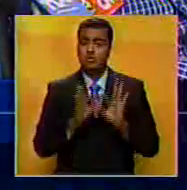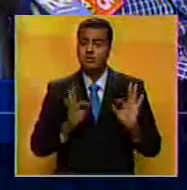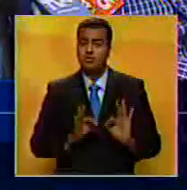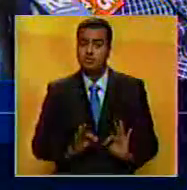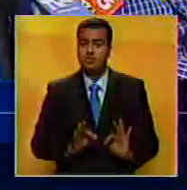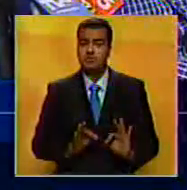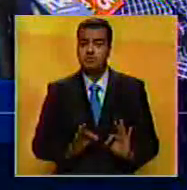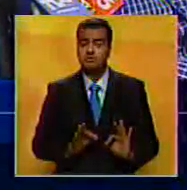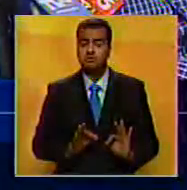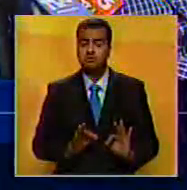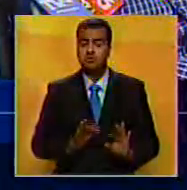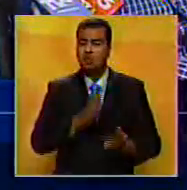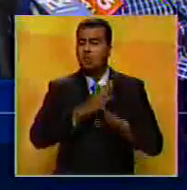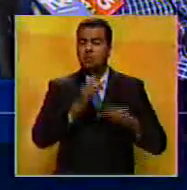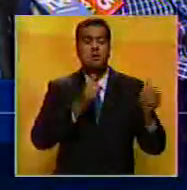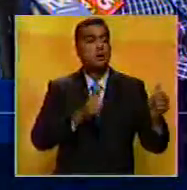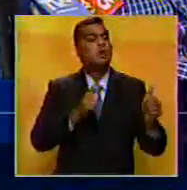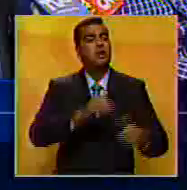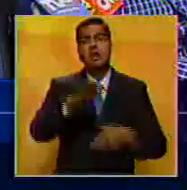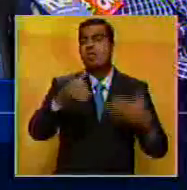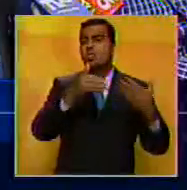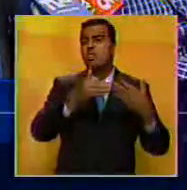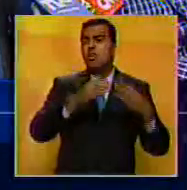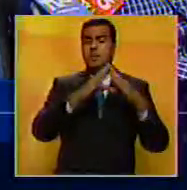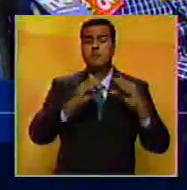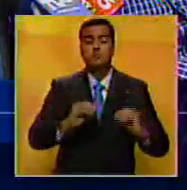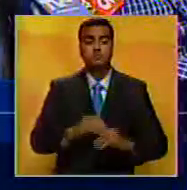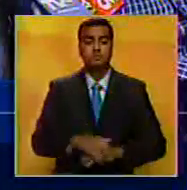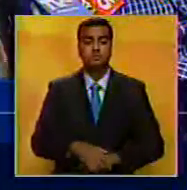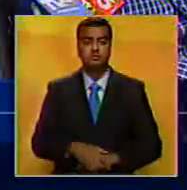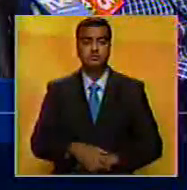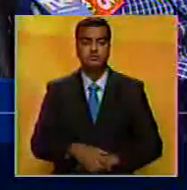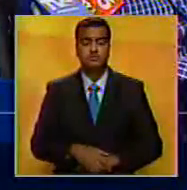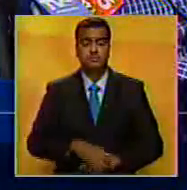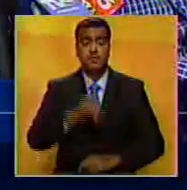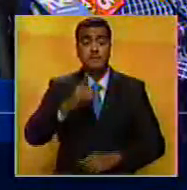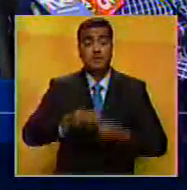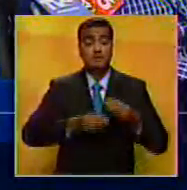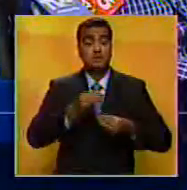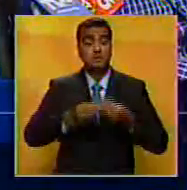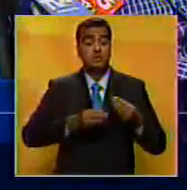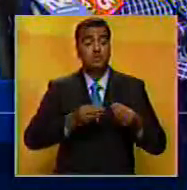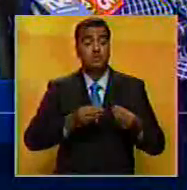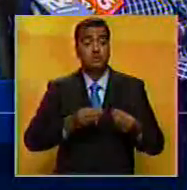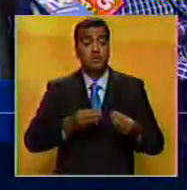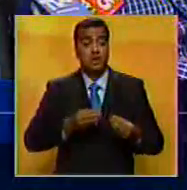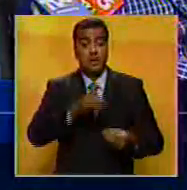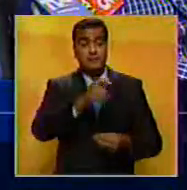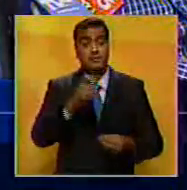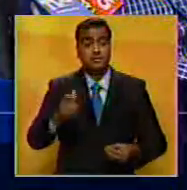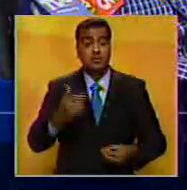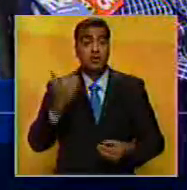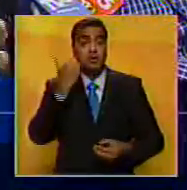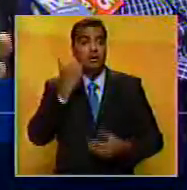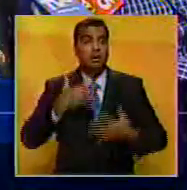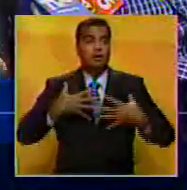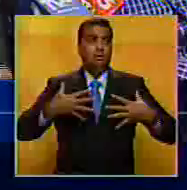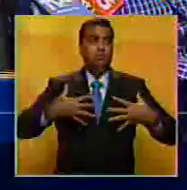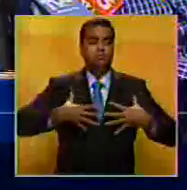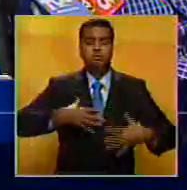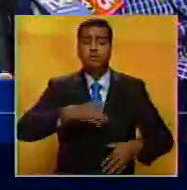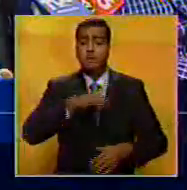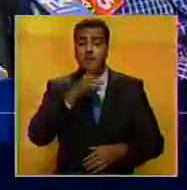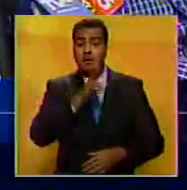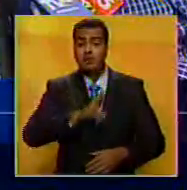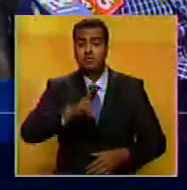pues indiscriminada, generalizada, causando pues también asfixia y afecciones a las personas, sino la